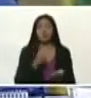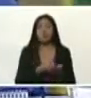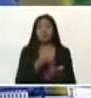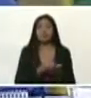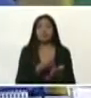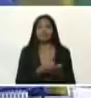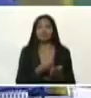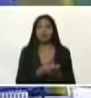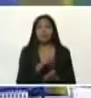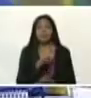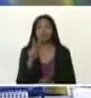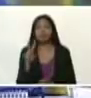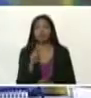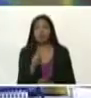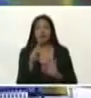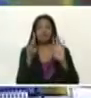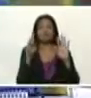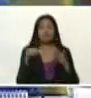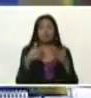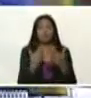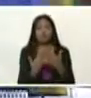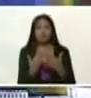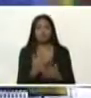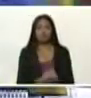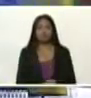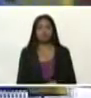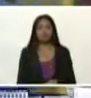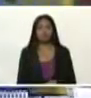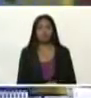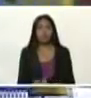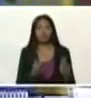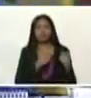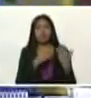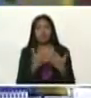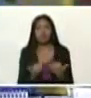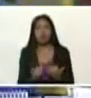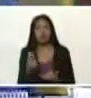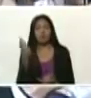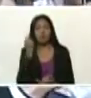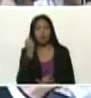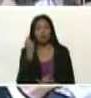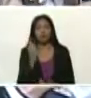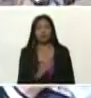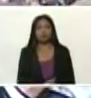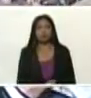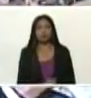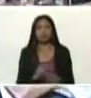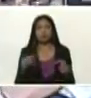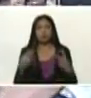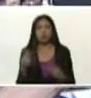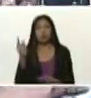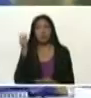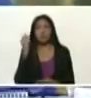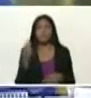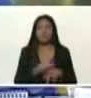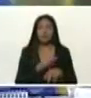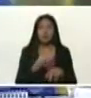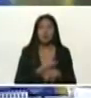puesto 22 al puesto 6. Y su tarea, compañera Eneida, querida compañera, una nueva mujer para el